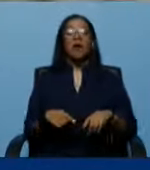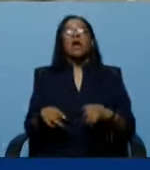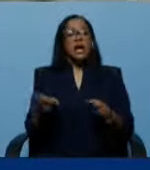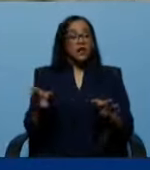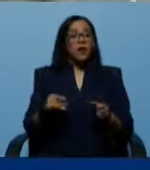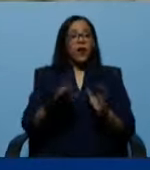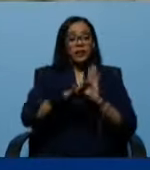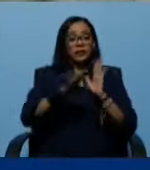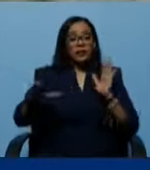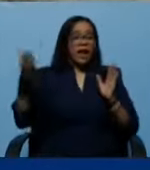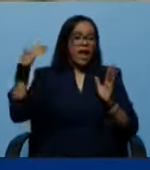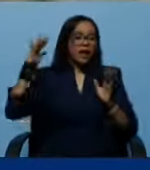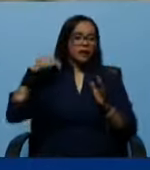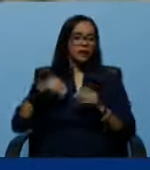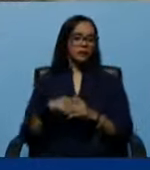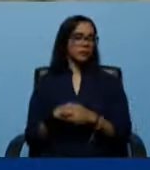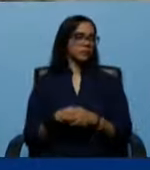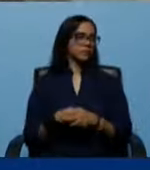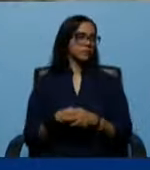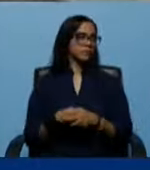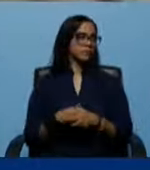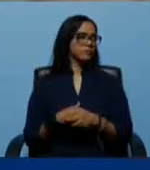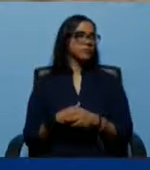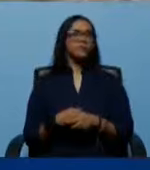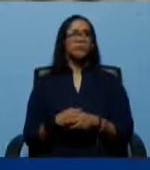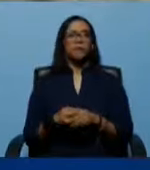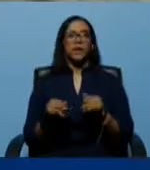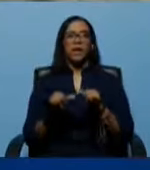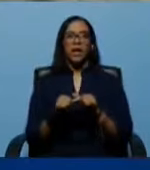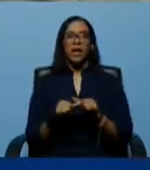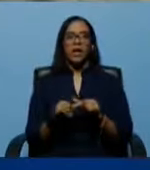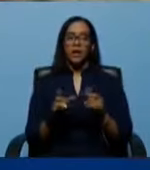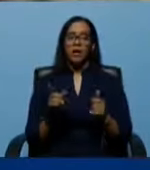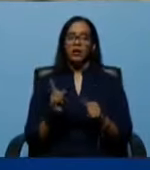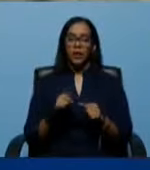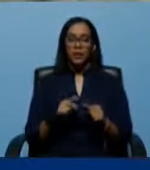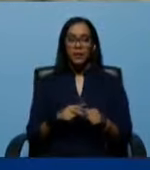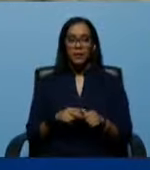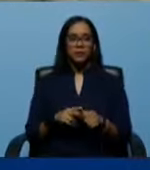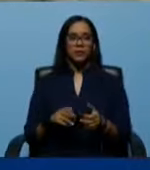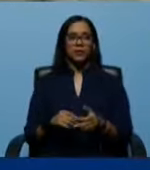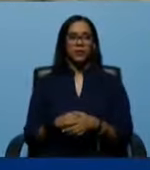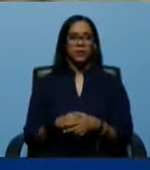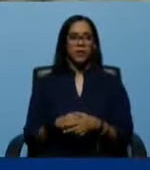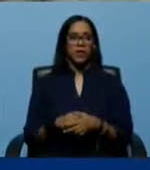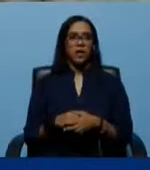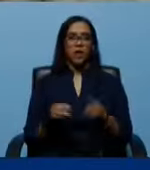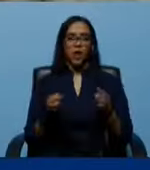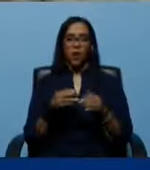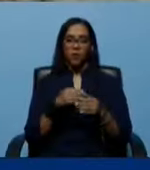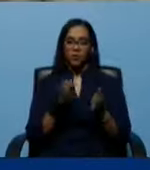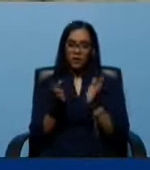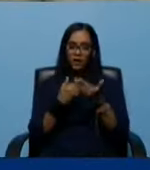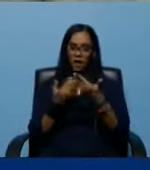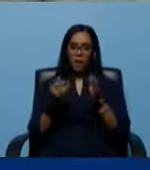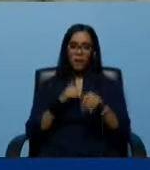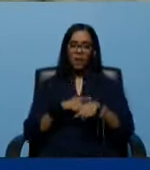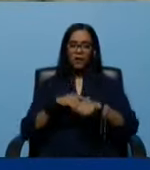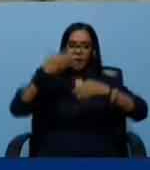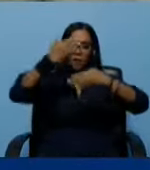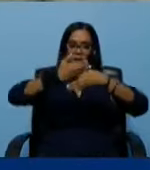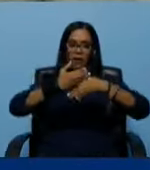un estacionamiento. La ingeniería pasa sus facturas también y los tiempos del bloqueo que hemos vivido, y